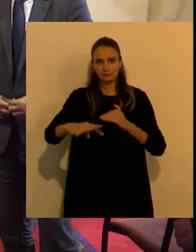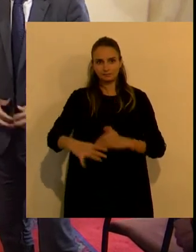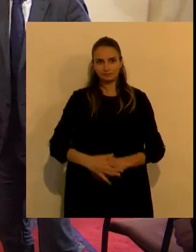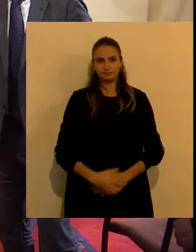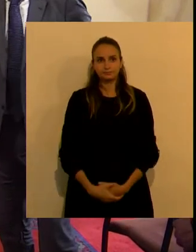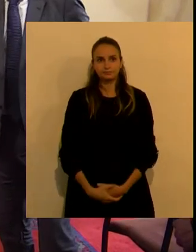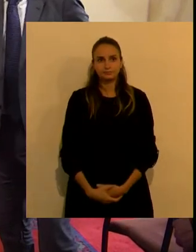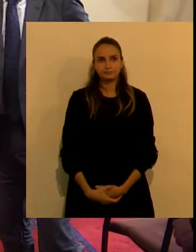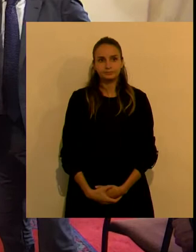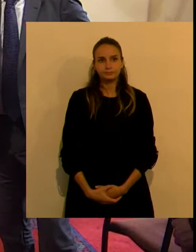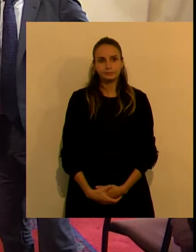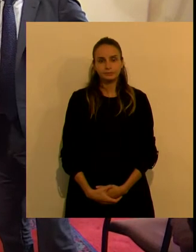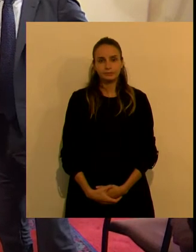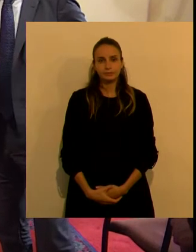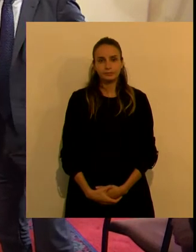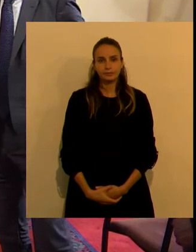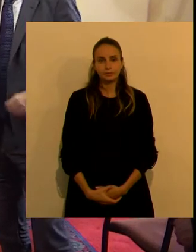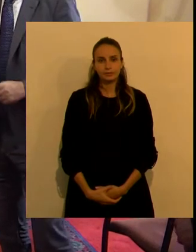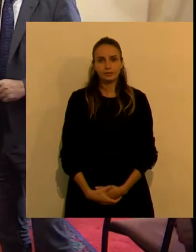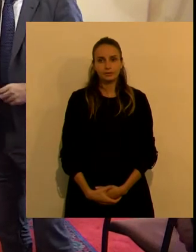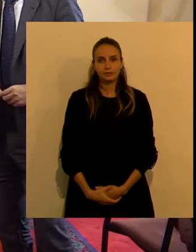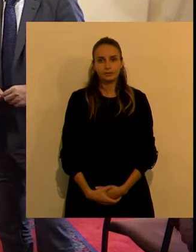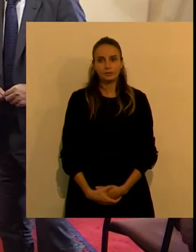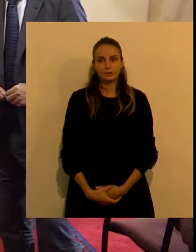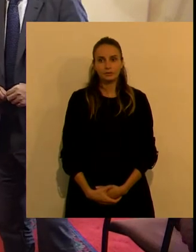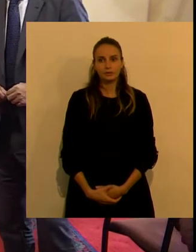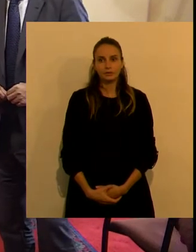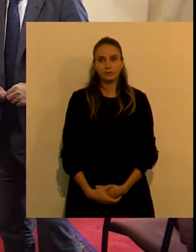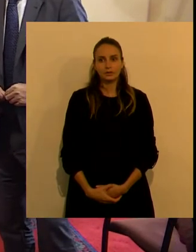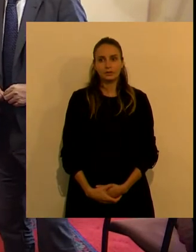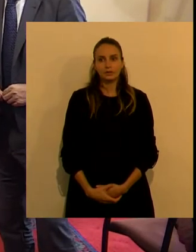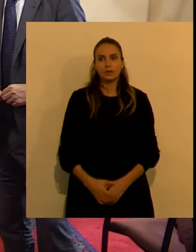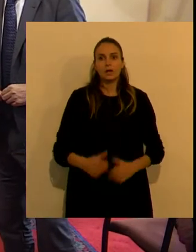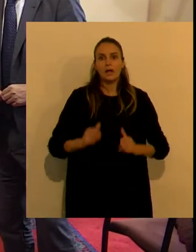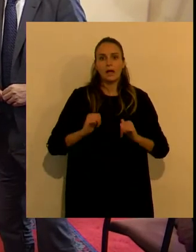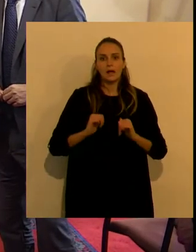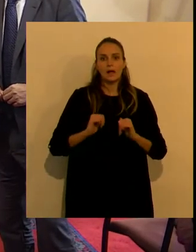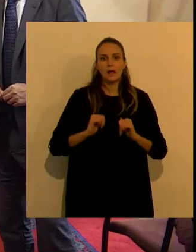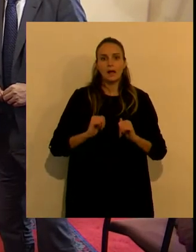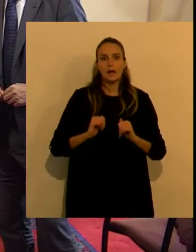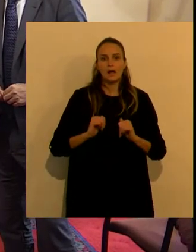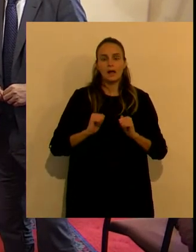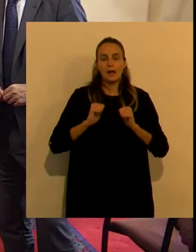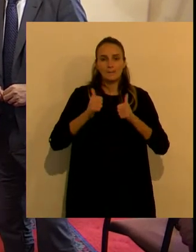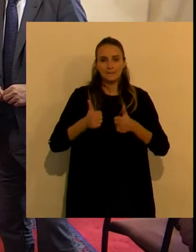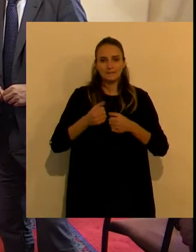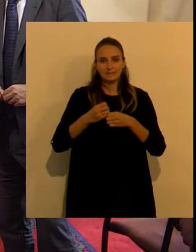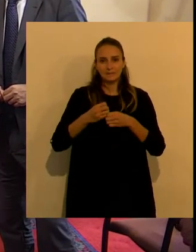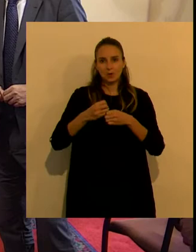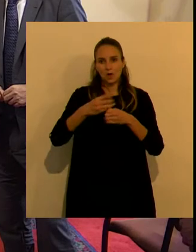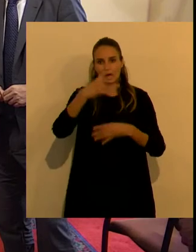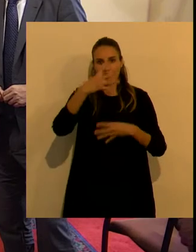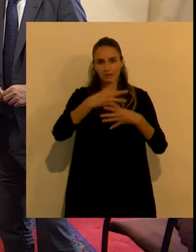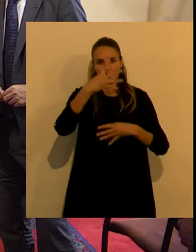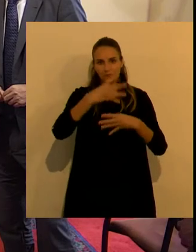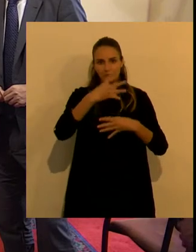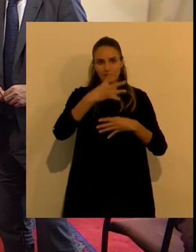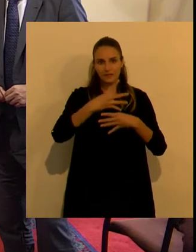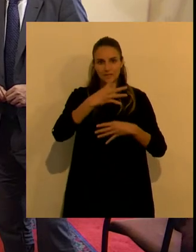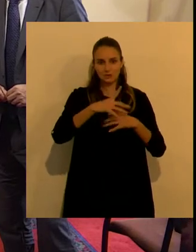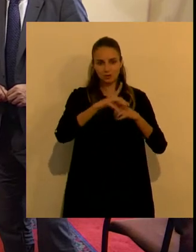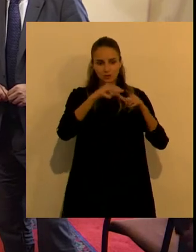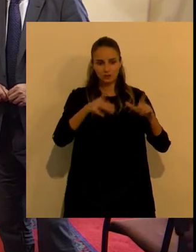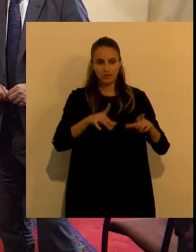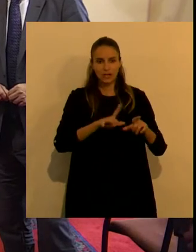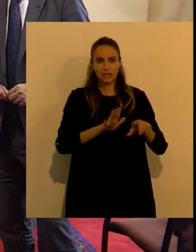que podemos empezar por la sala anexa, abandonar el edificio y posteriormente lo haremos